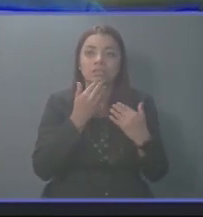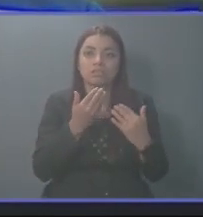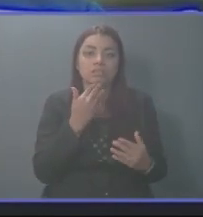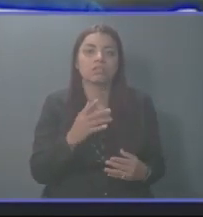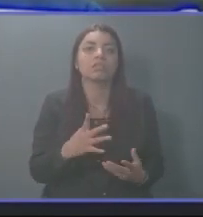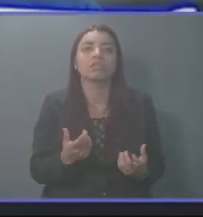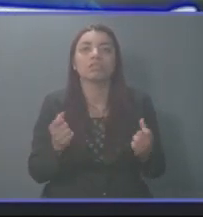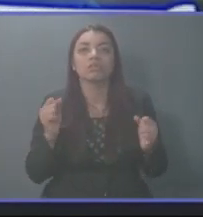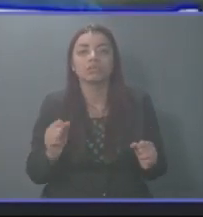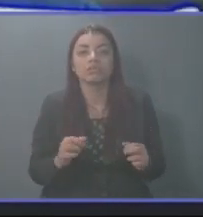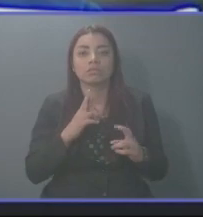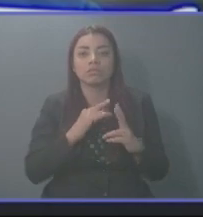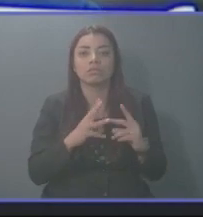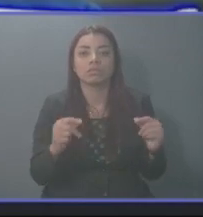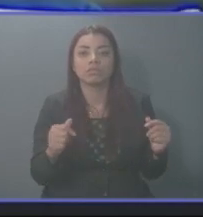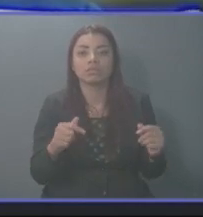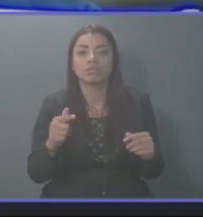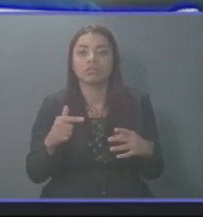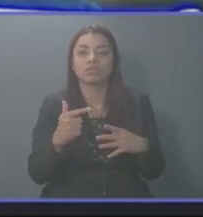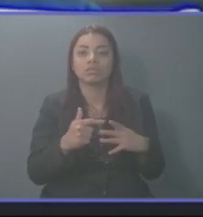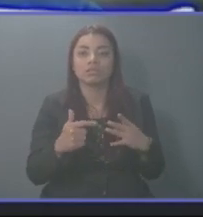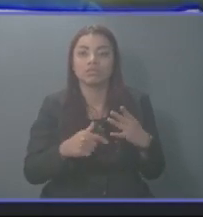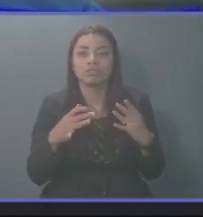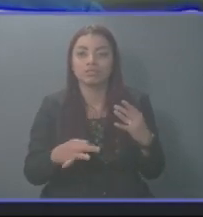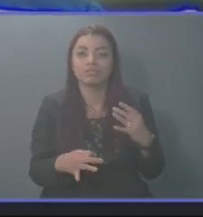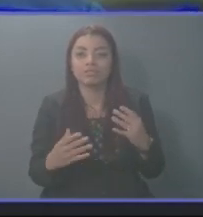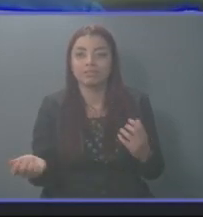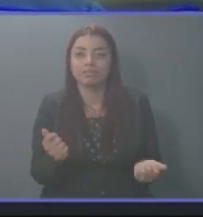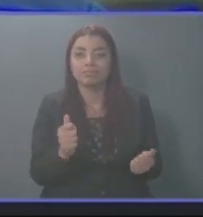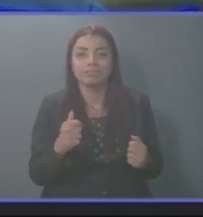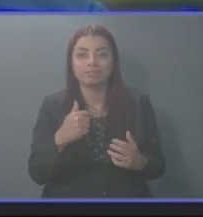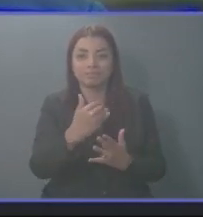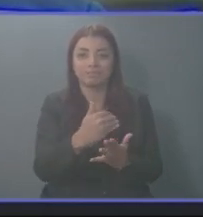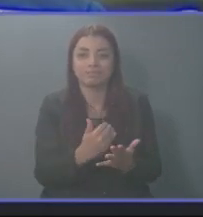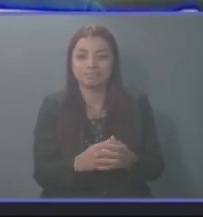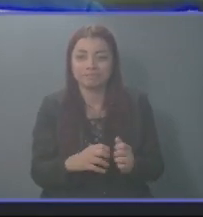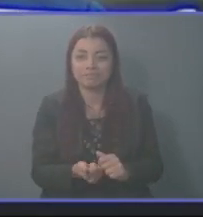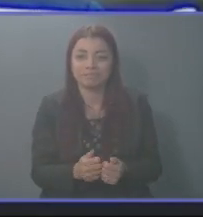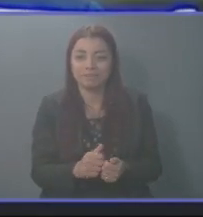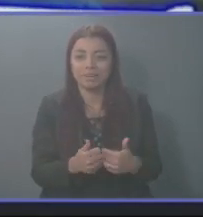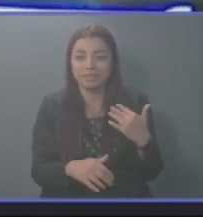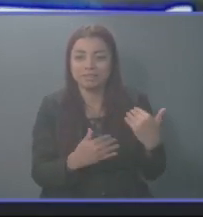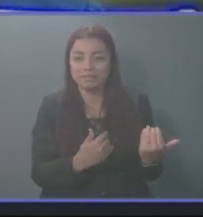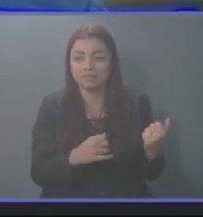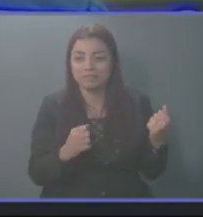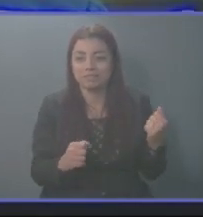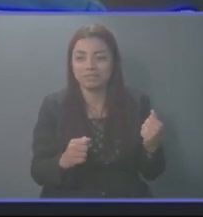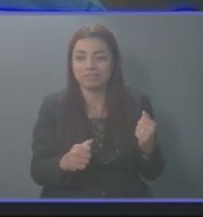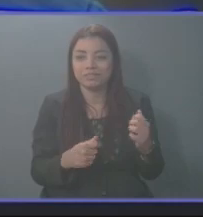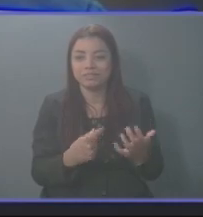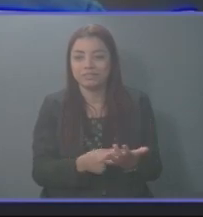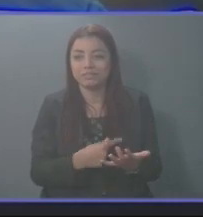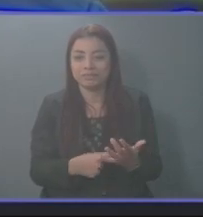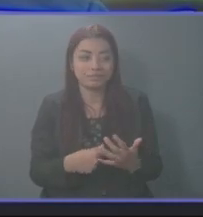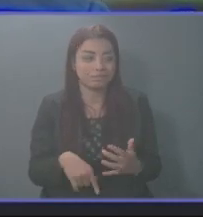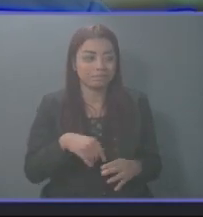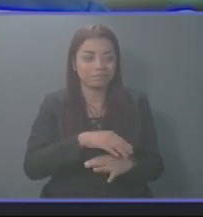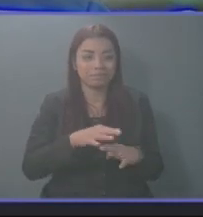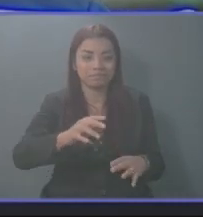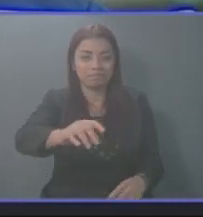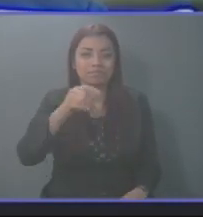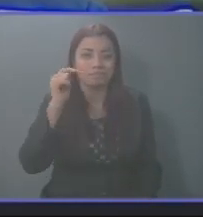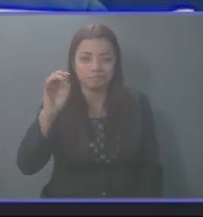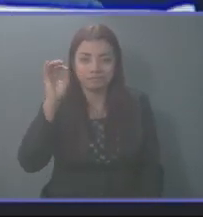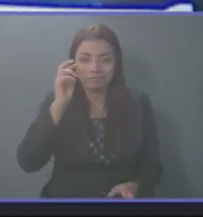ya que se solventa si a lo largo de la ley se utiliza el término deportista de alta competencia. Finalmente se incorpora la definición